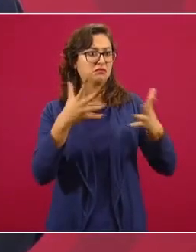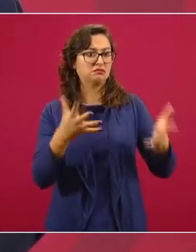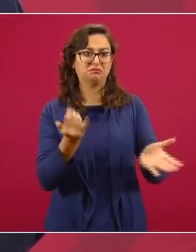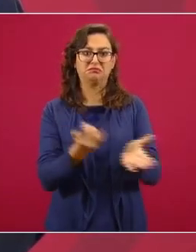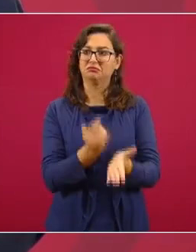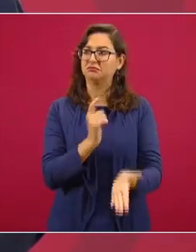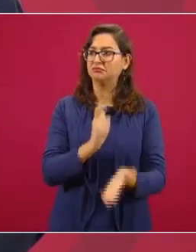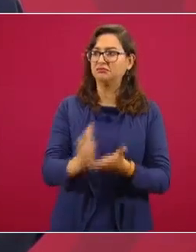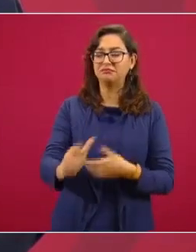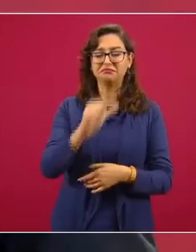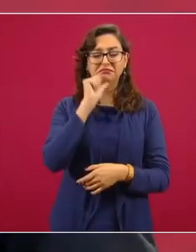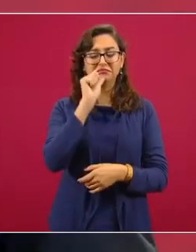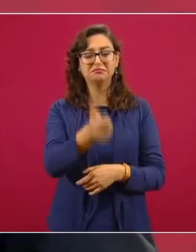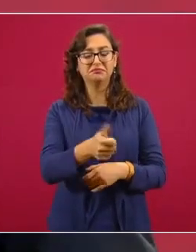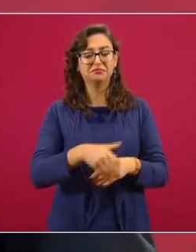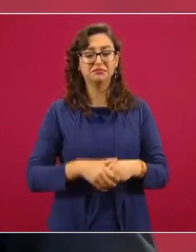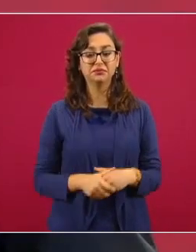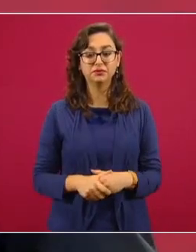impuestos.